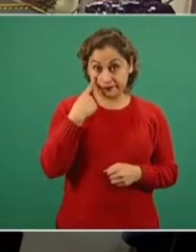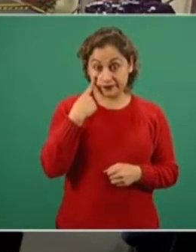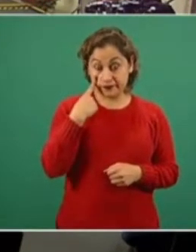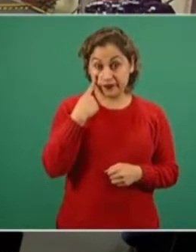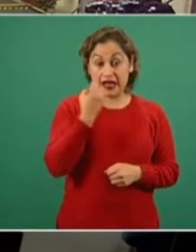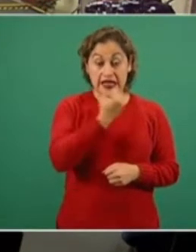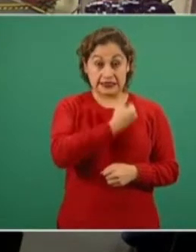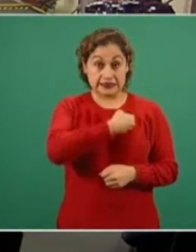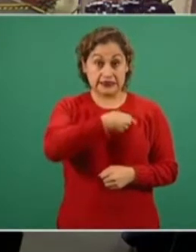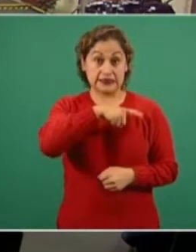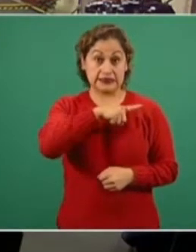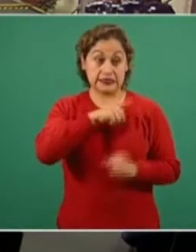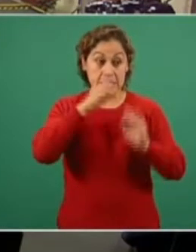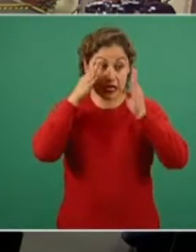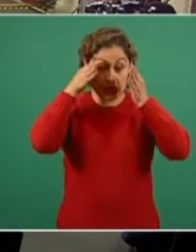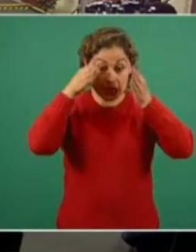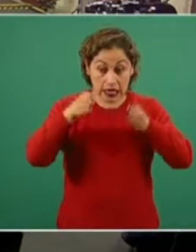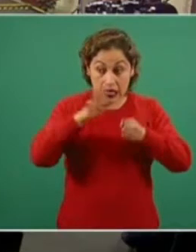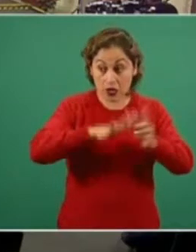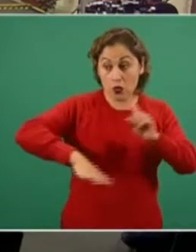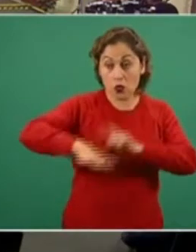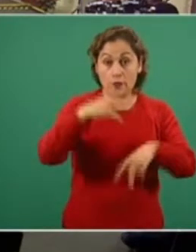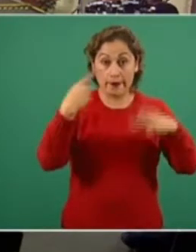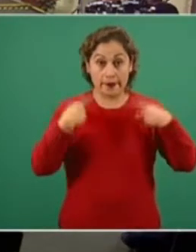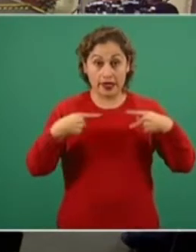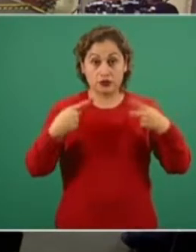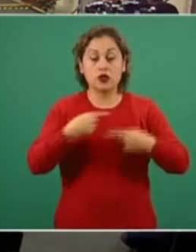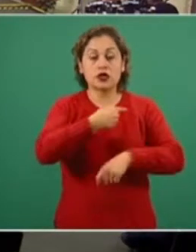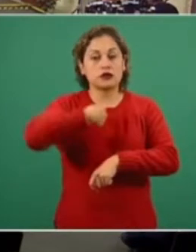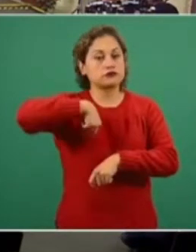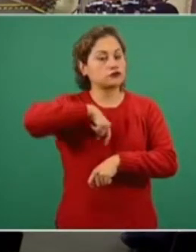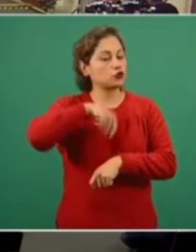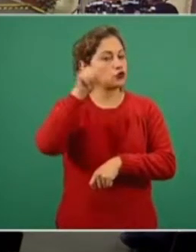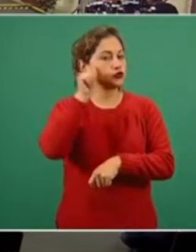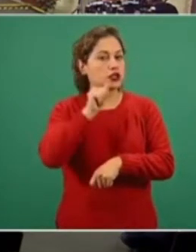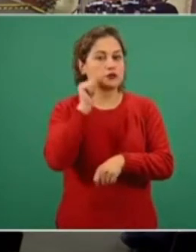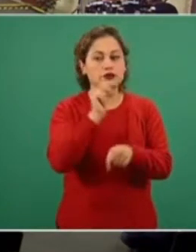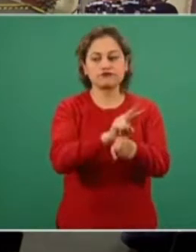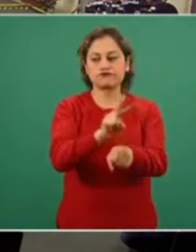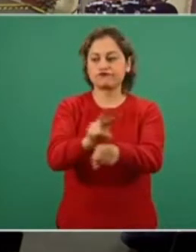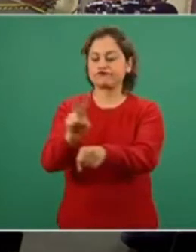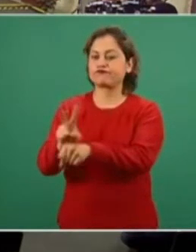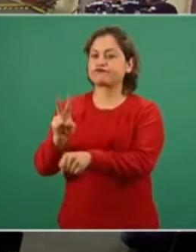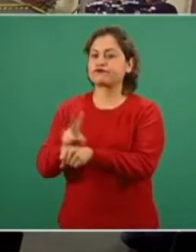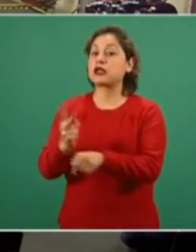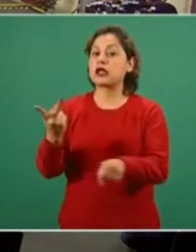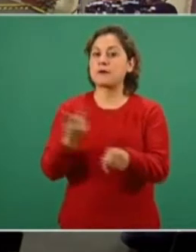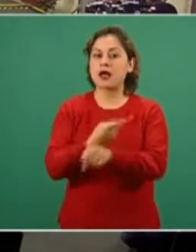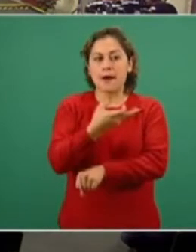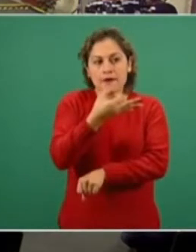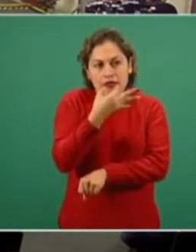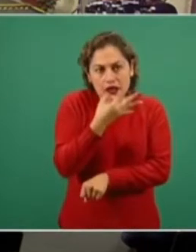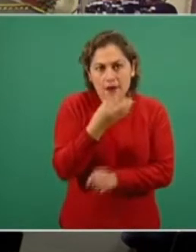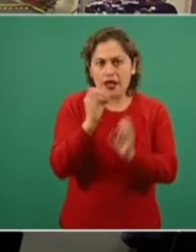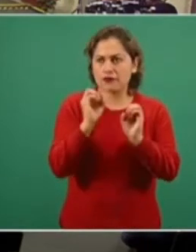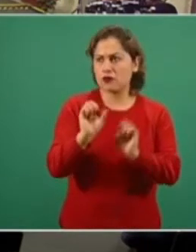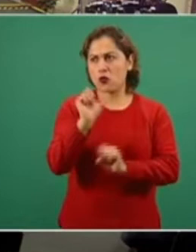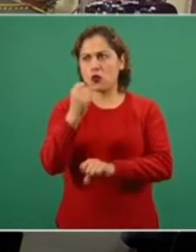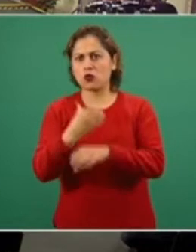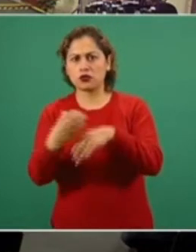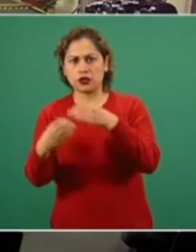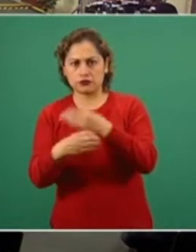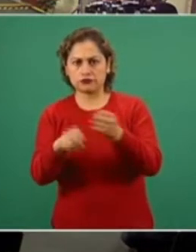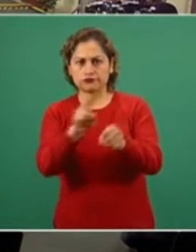debemos estar atentos a los efectos colaterales que pueden tener todos los medicamentos. Entonces hacemos lo que se